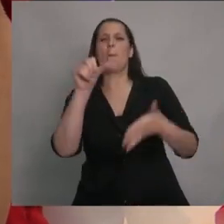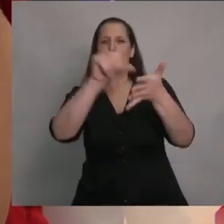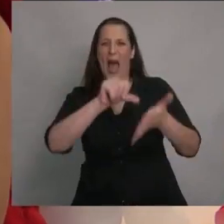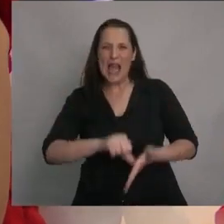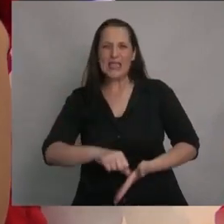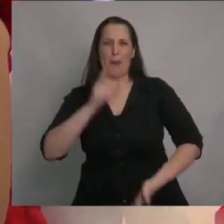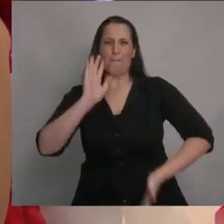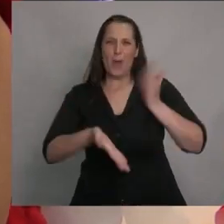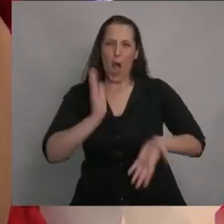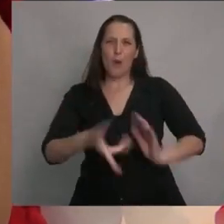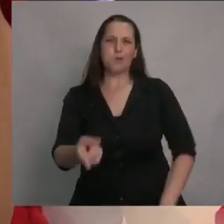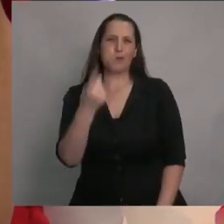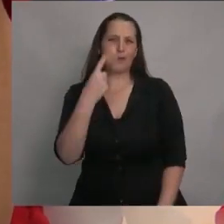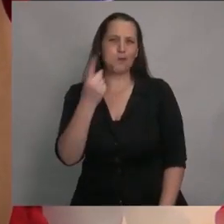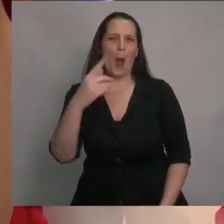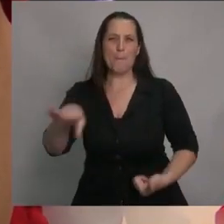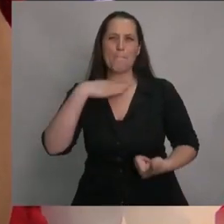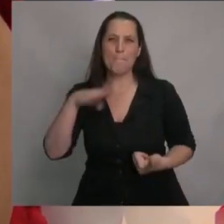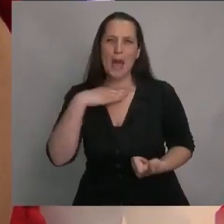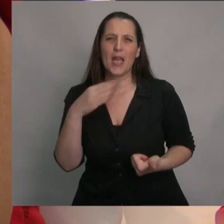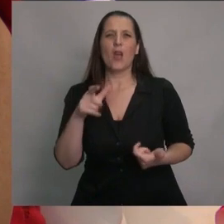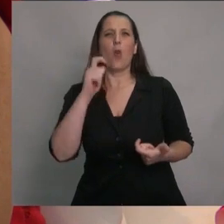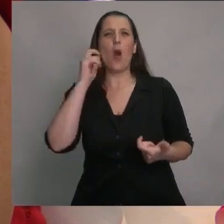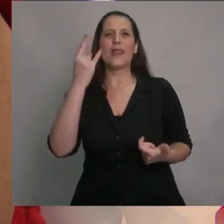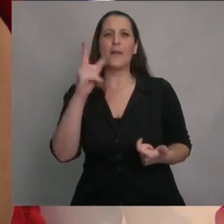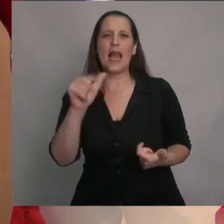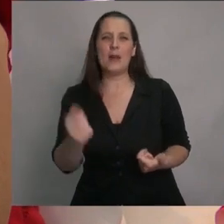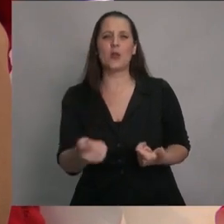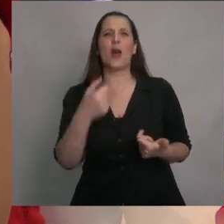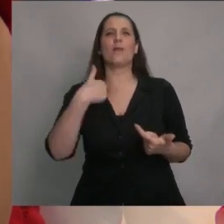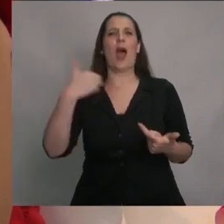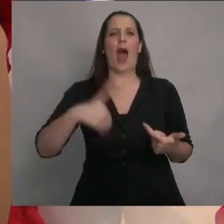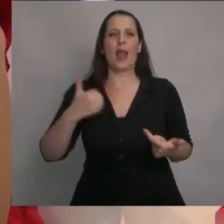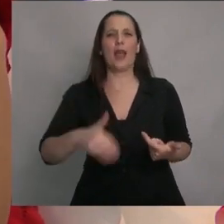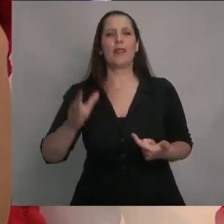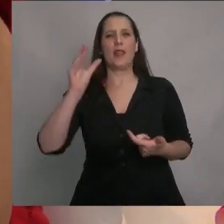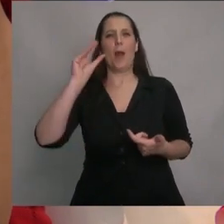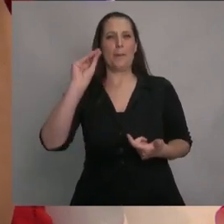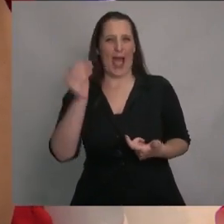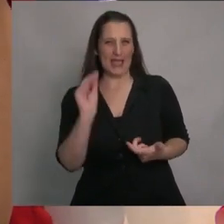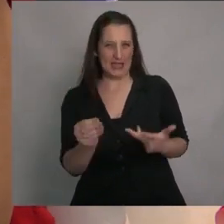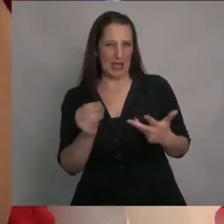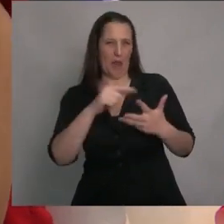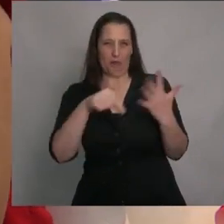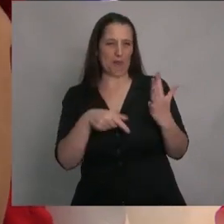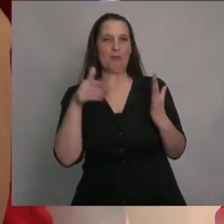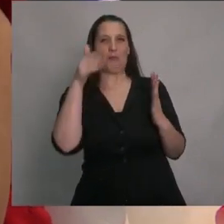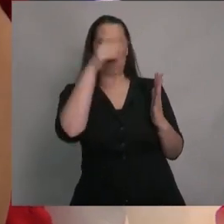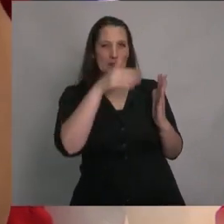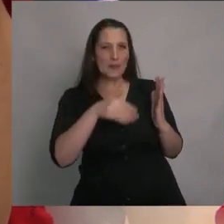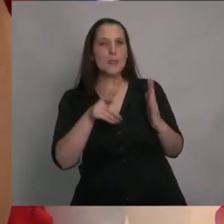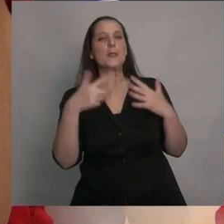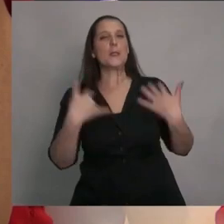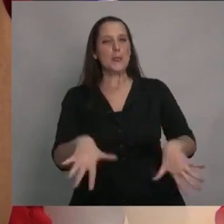países. México, El Salvador, Guatemala, Colombia, Argentina y Brasil. He podido